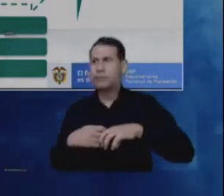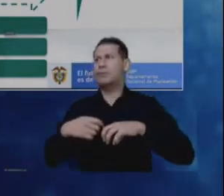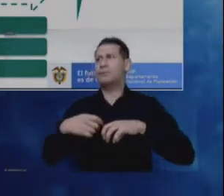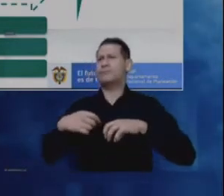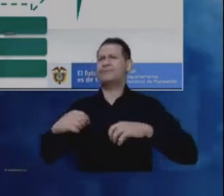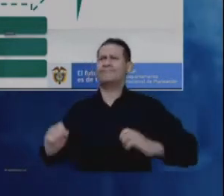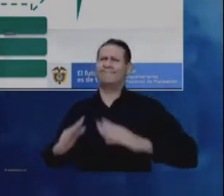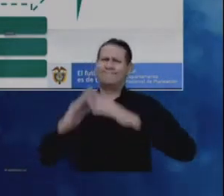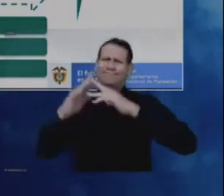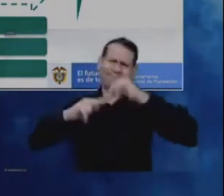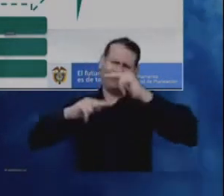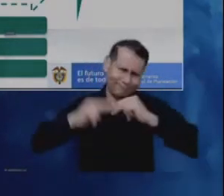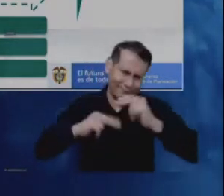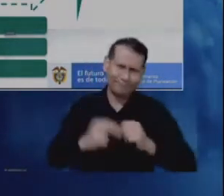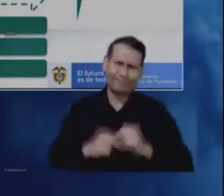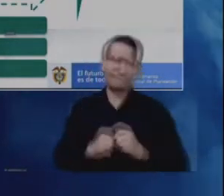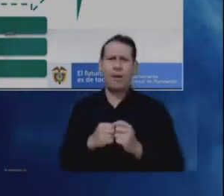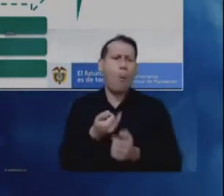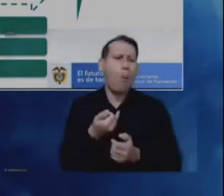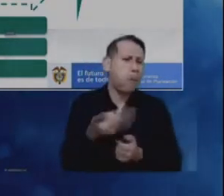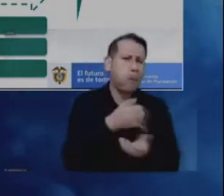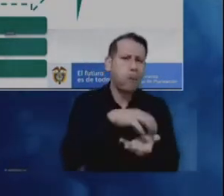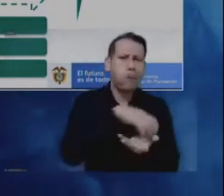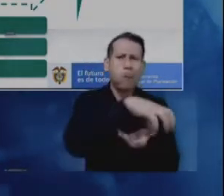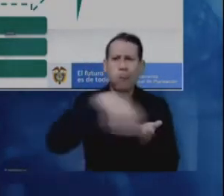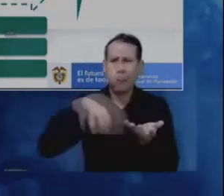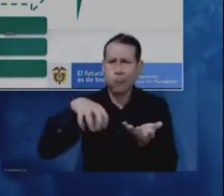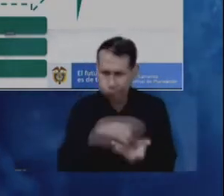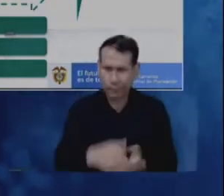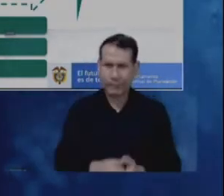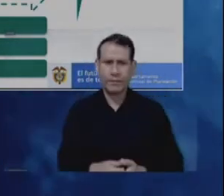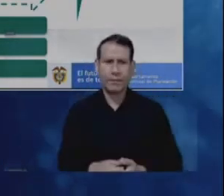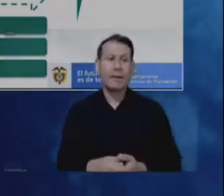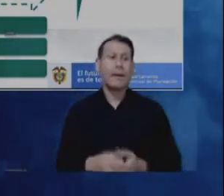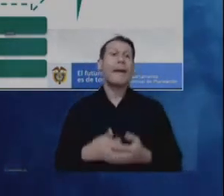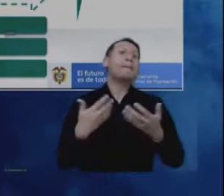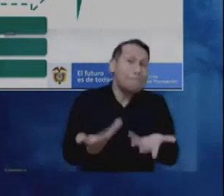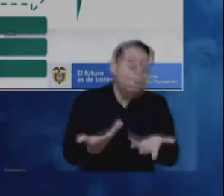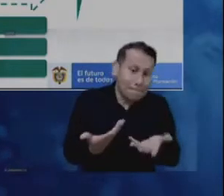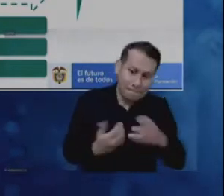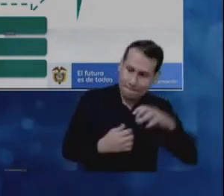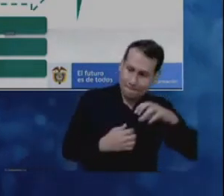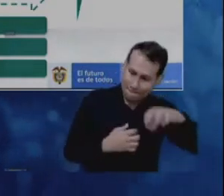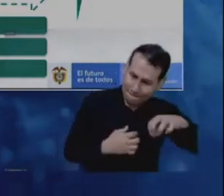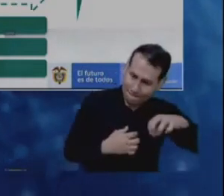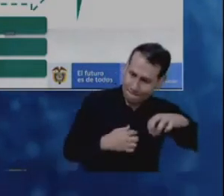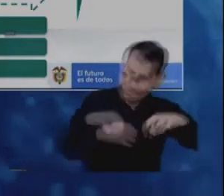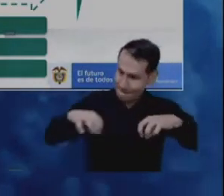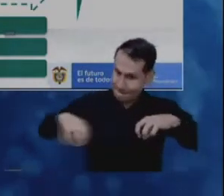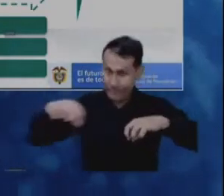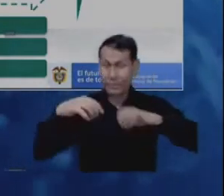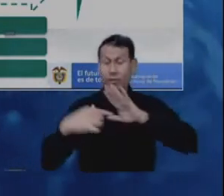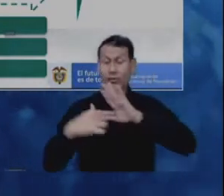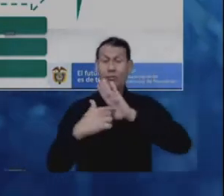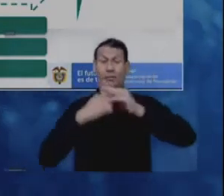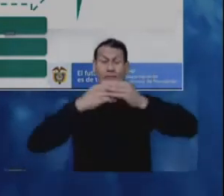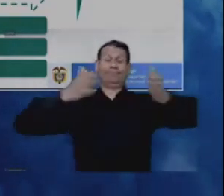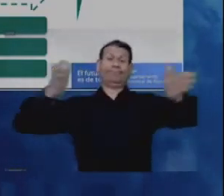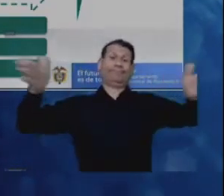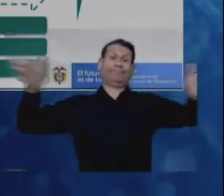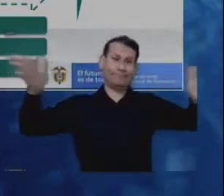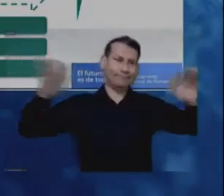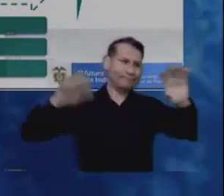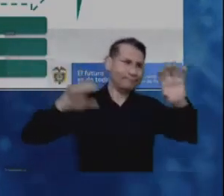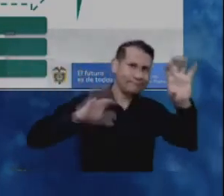pero también nosotros tenemos esta dimensión multisectorial. Por eso quería como mostrarles básicamente como todo el panorama y es decirles que a pesar que